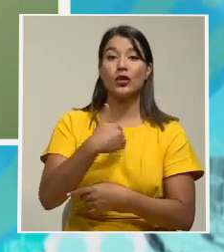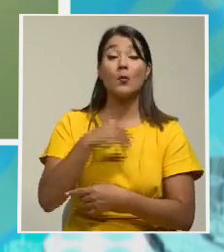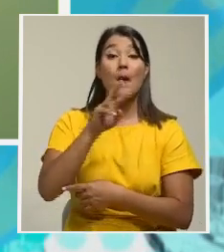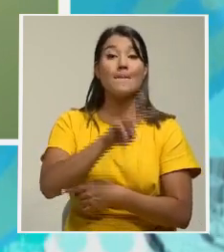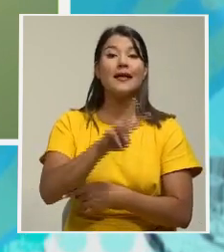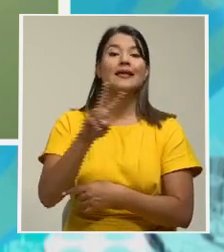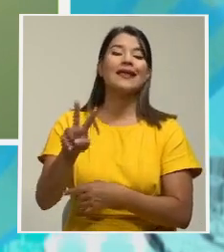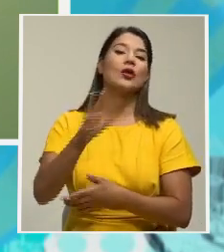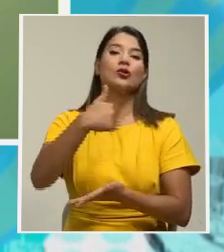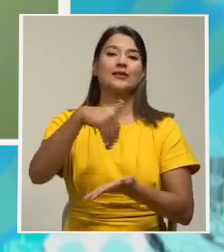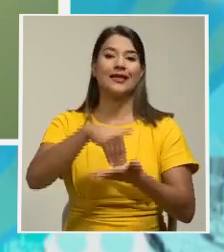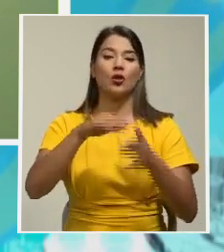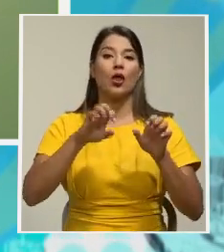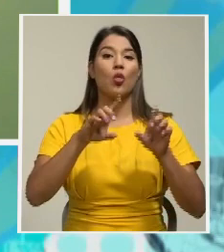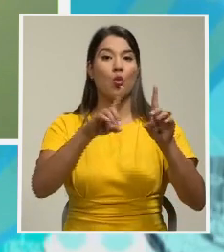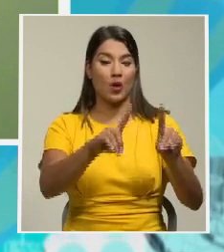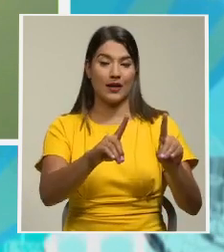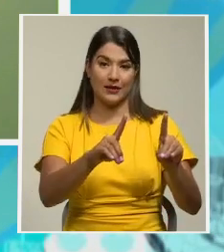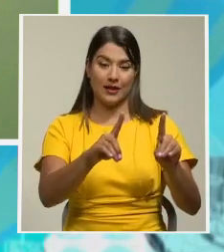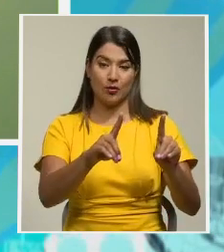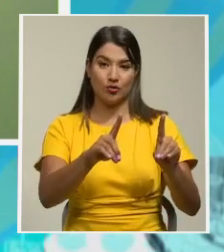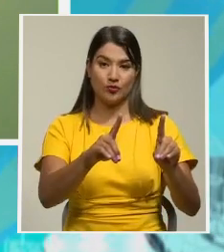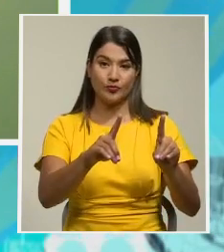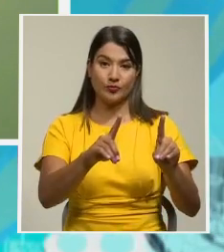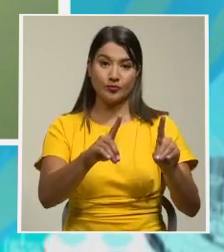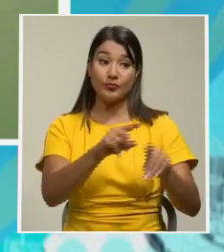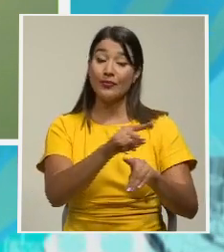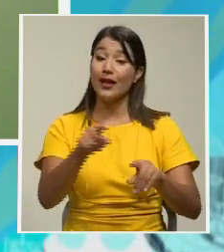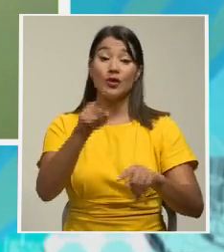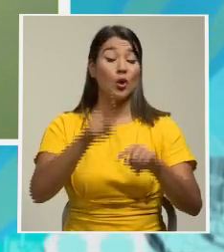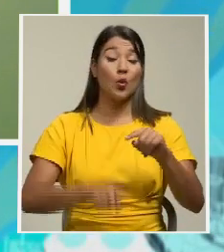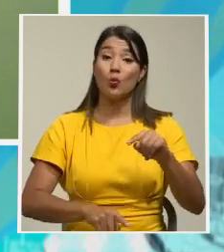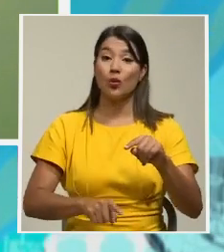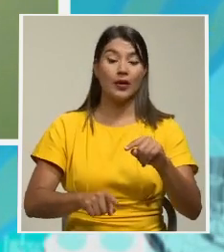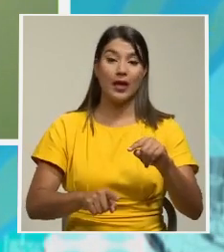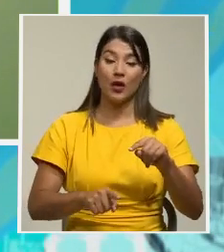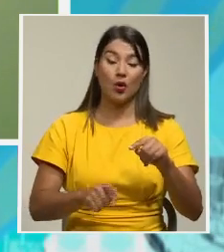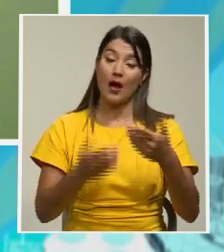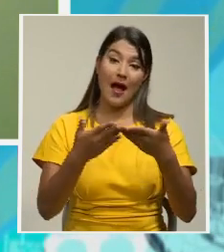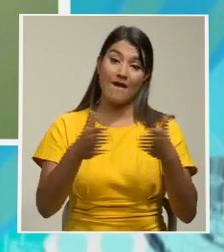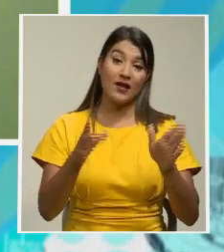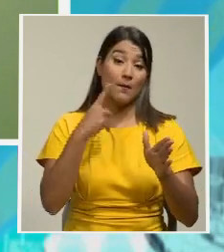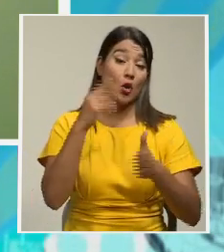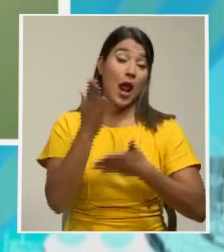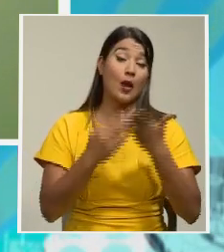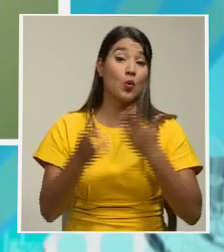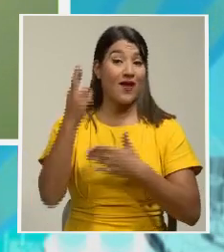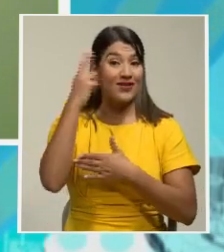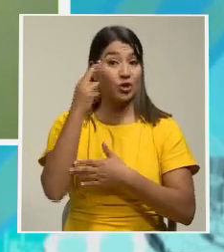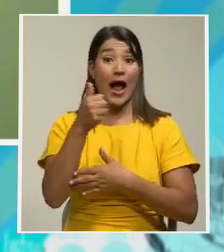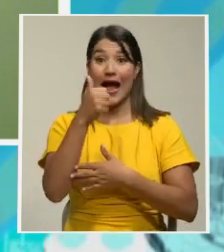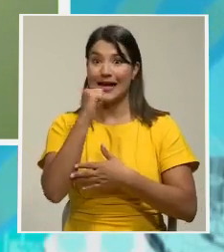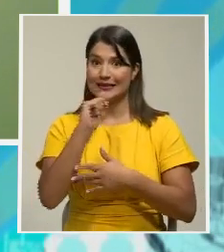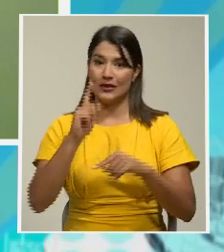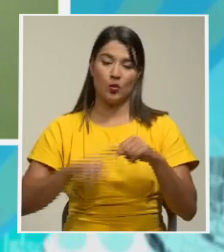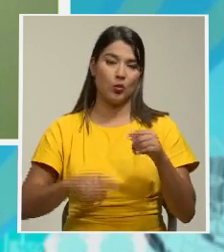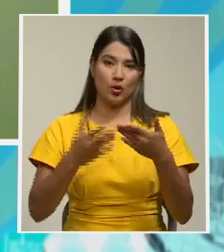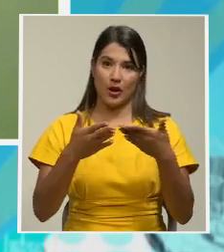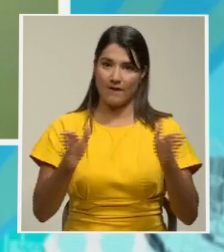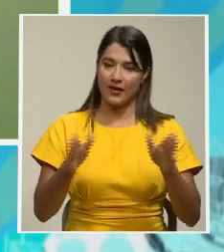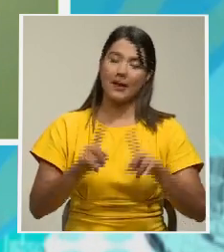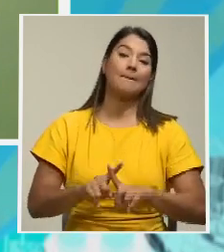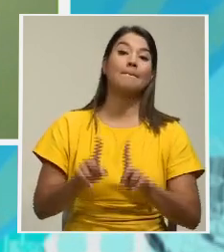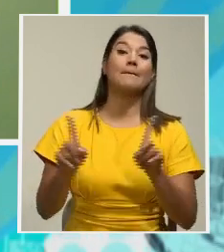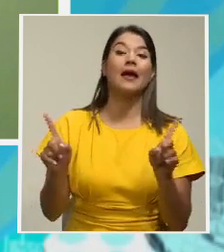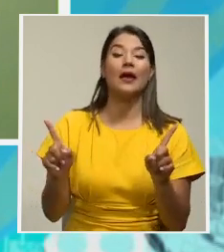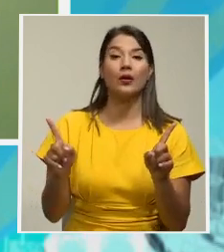22 centros educativos que de alguna manera no pudieron abrir el día de ayer, efectivamente. Sin